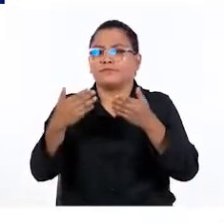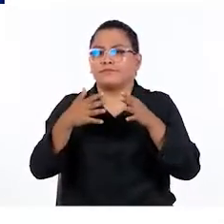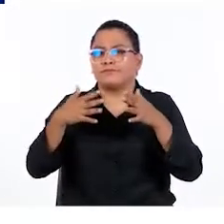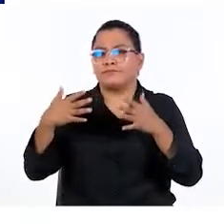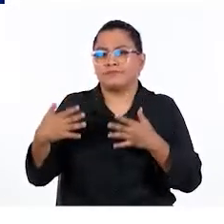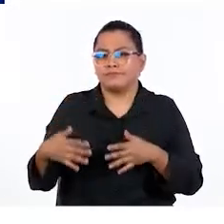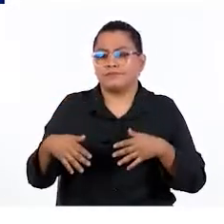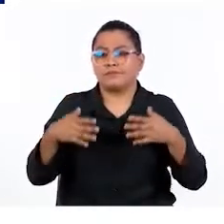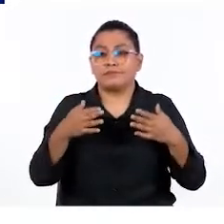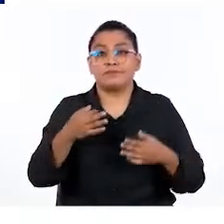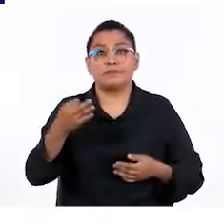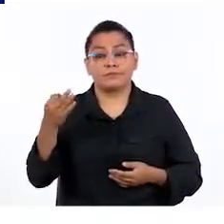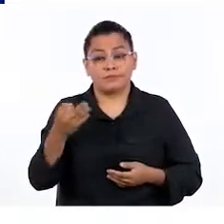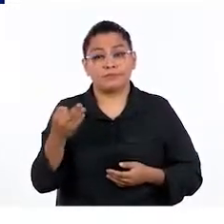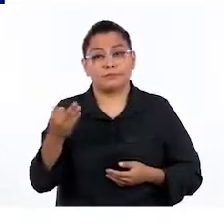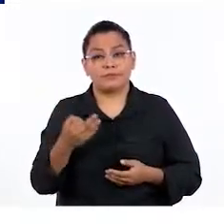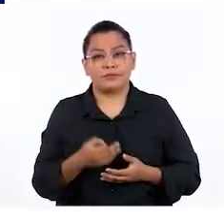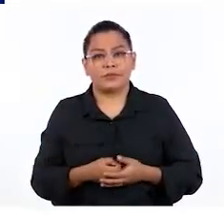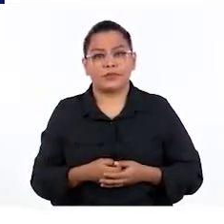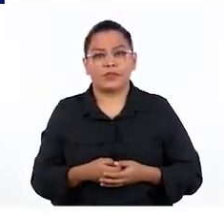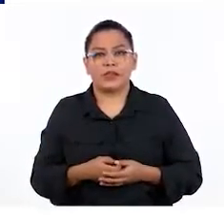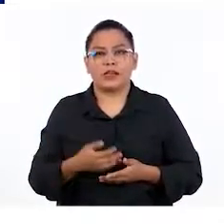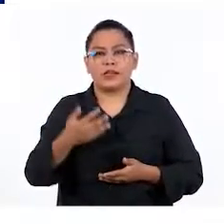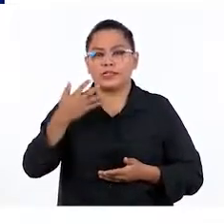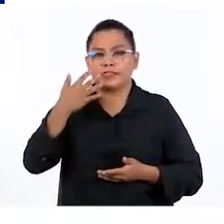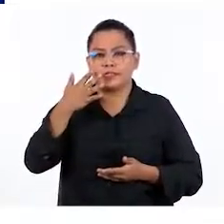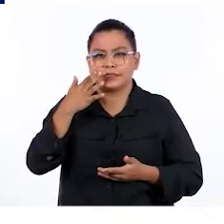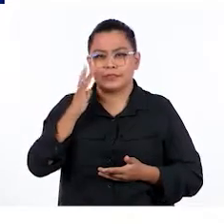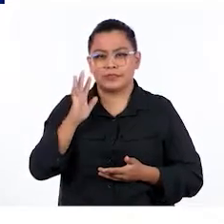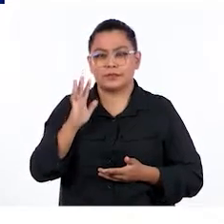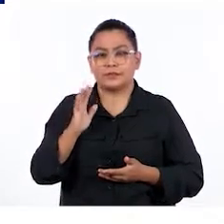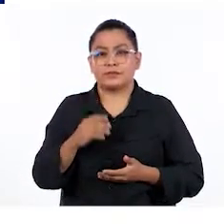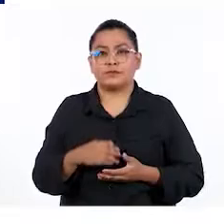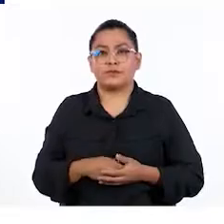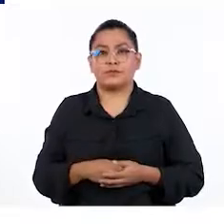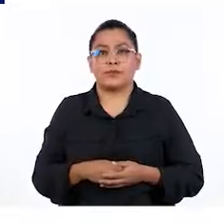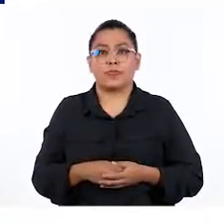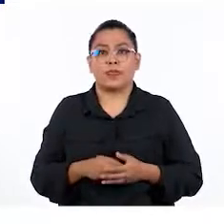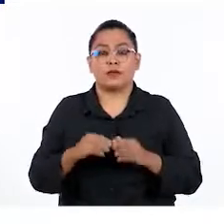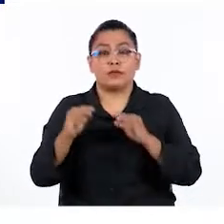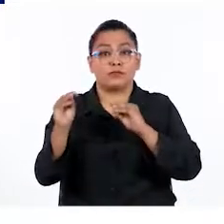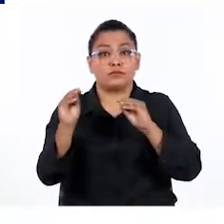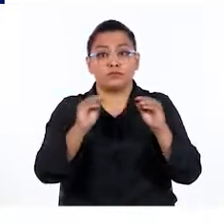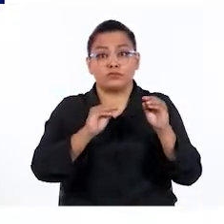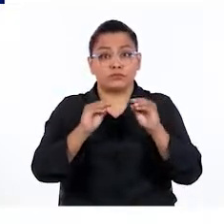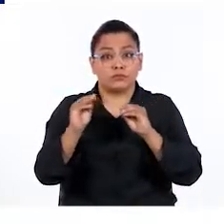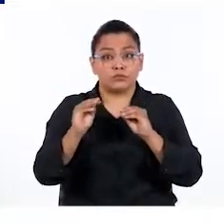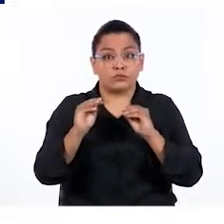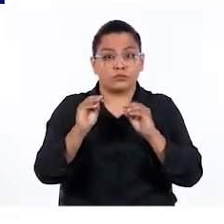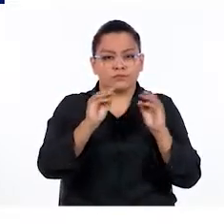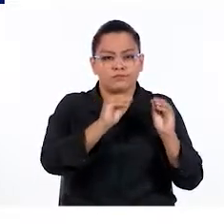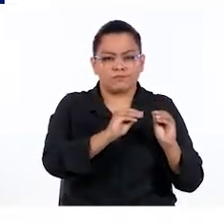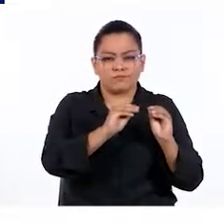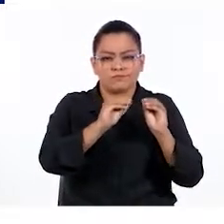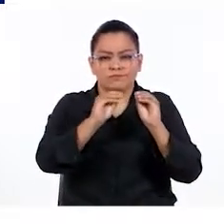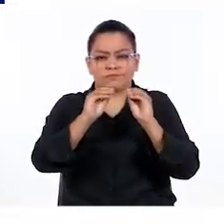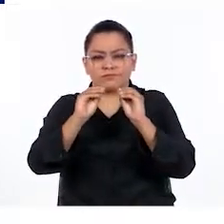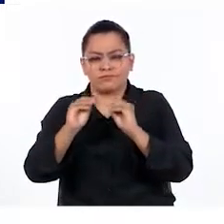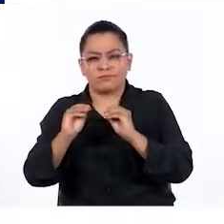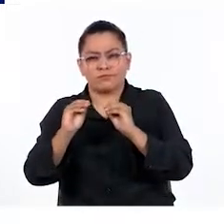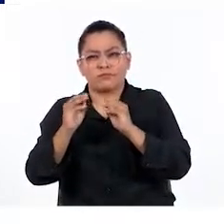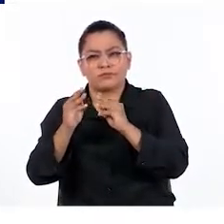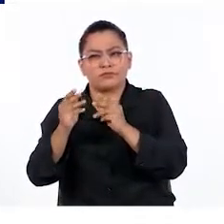actividades requieren energía. Entre ellas, las más comunes son el movimiento y transporte de